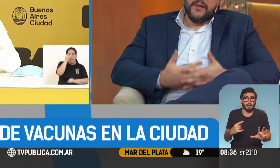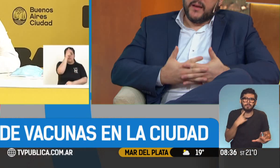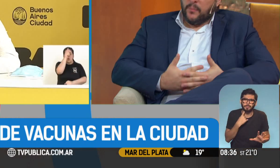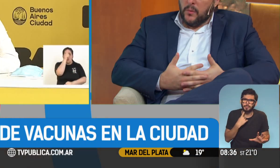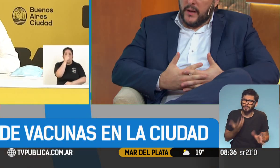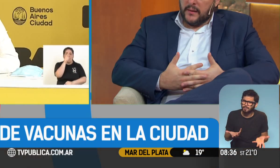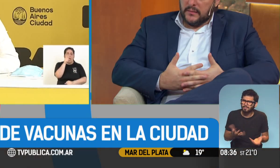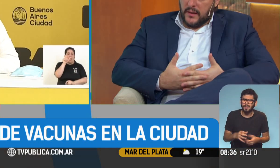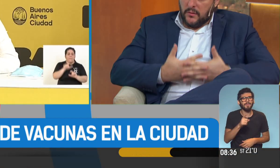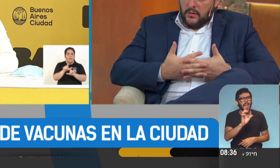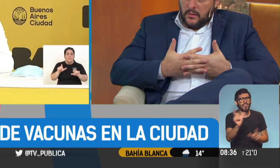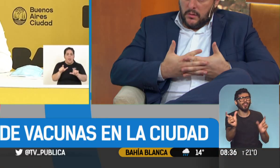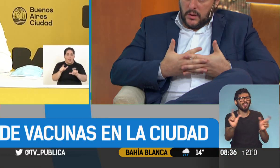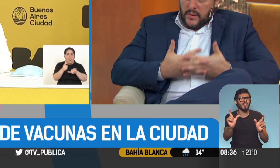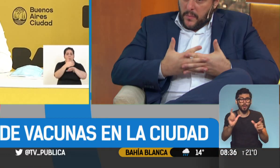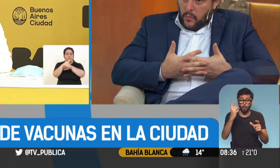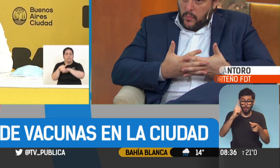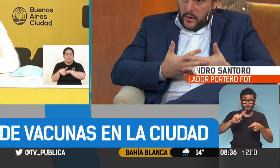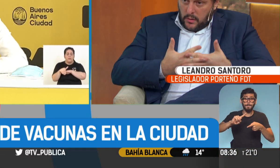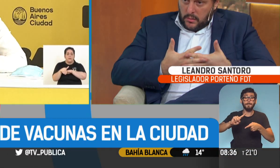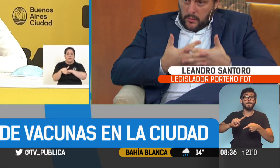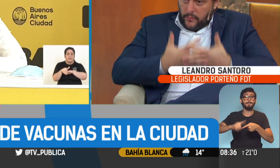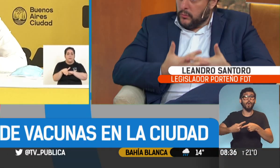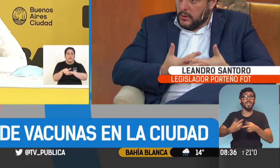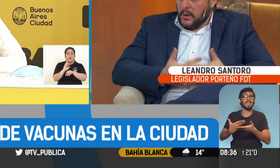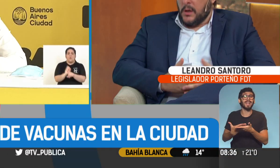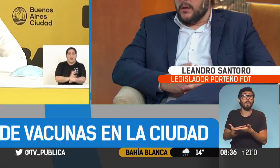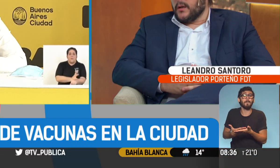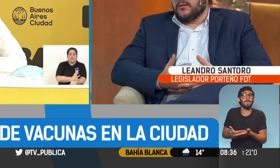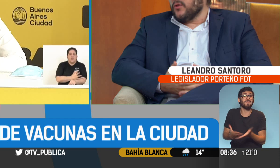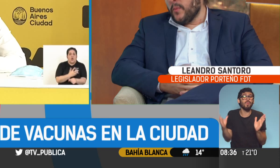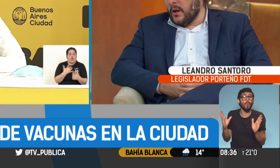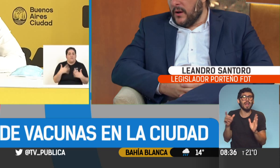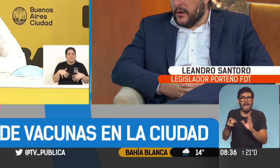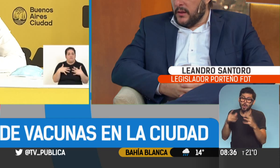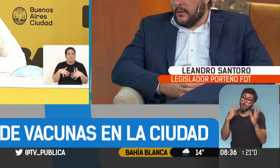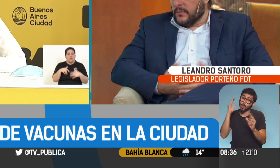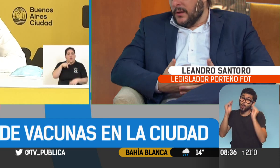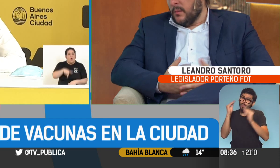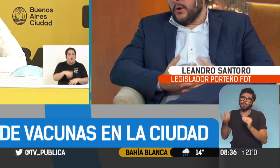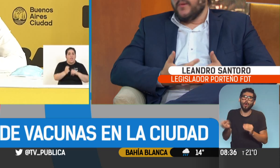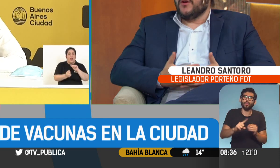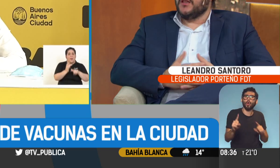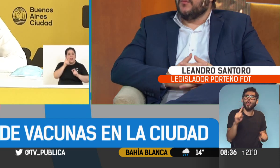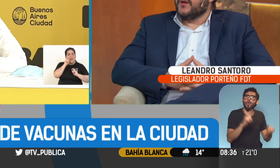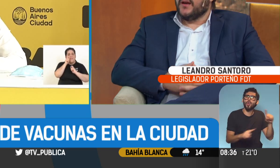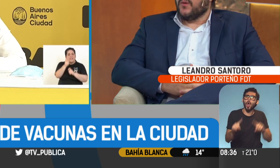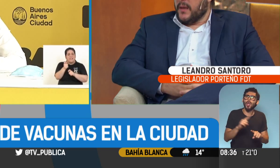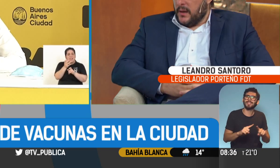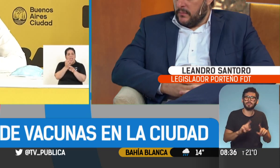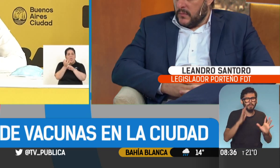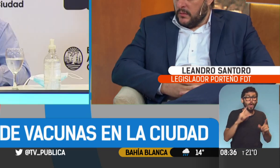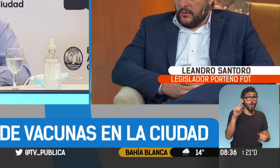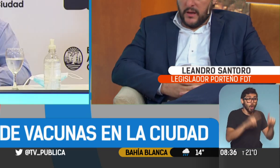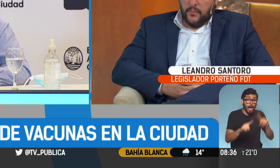en las políticas públicas que son lo que a mí me preocupa lo profundo y otra cosa son los problemas logísticos problema logístico puede tener